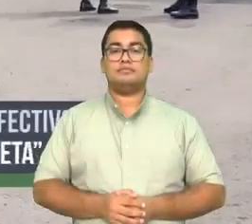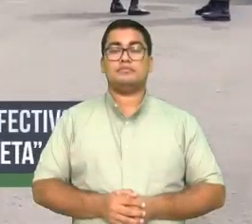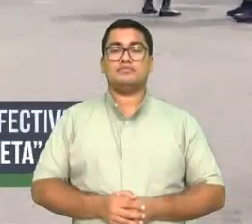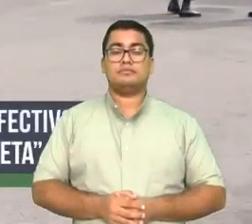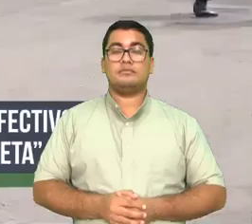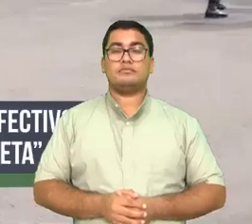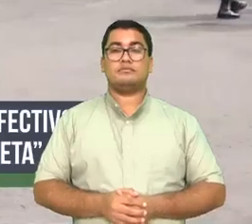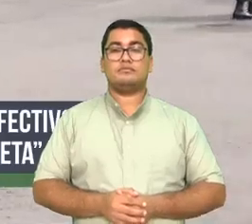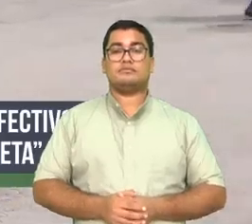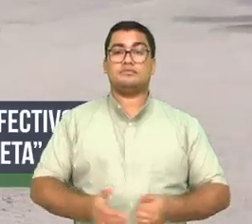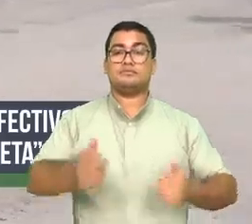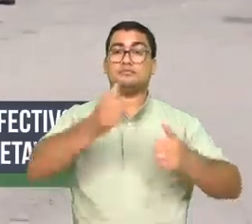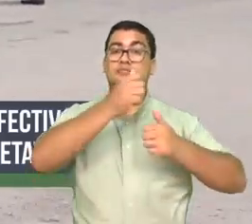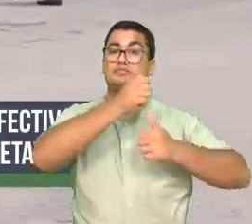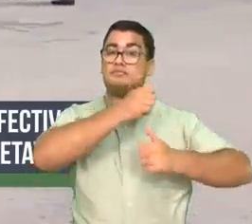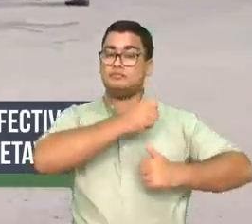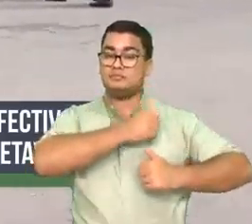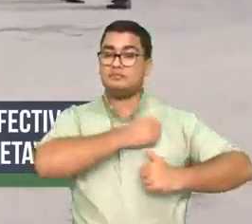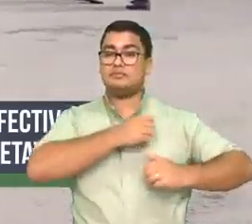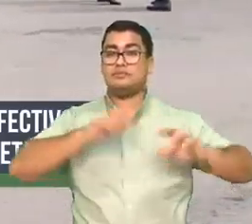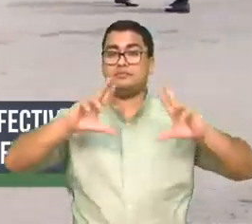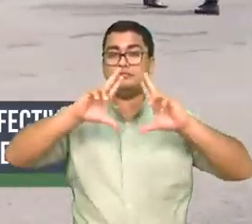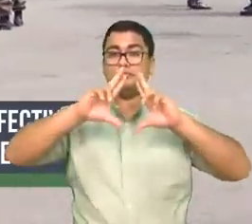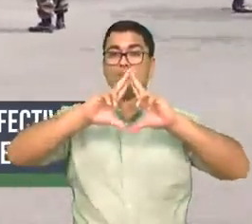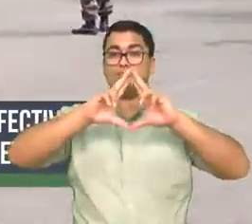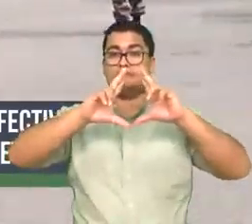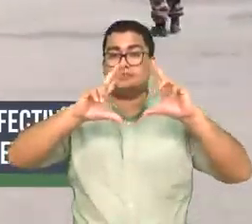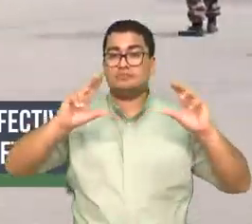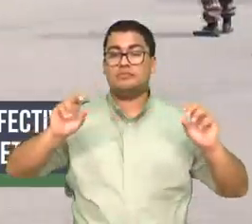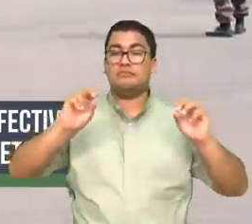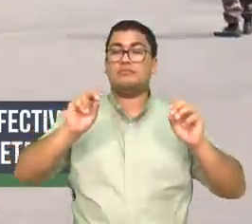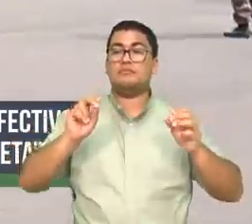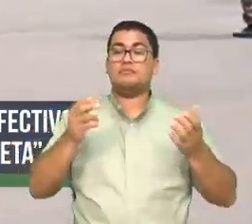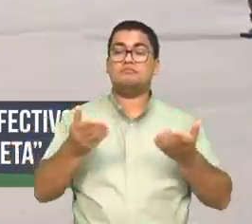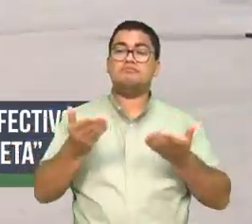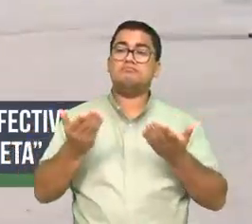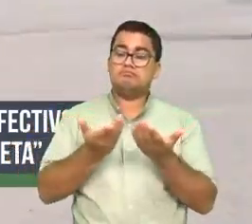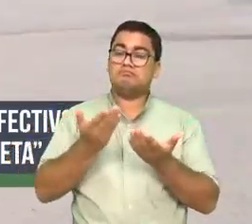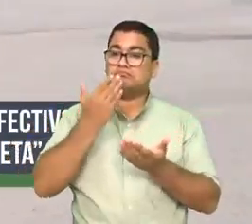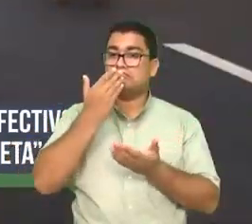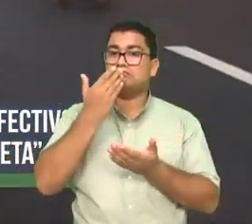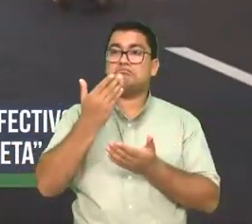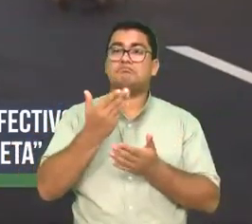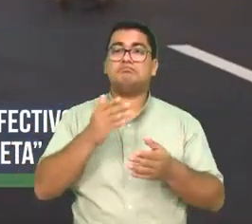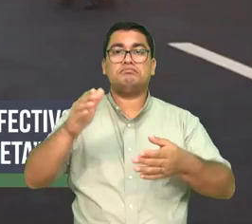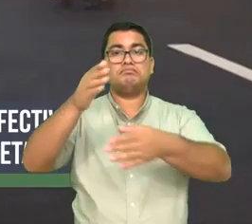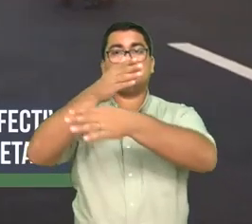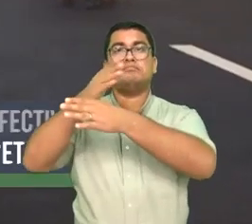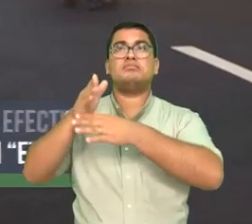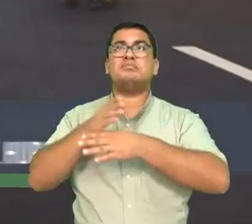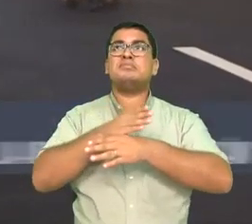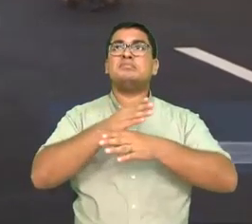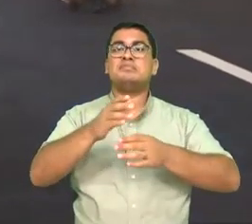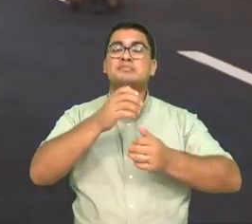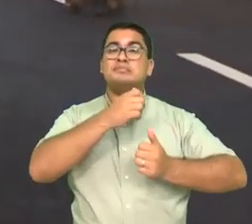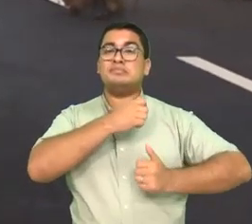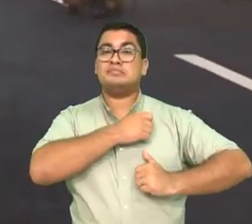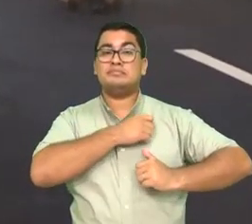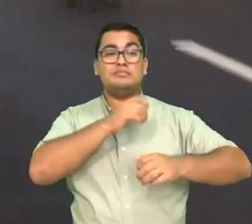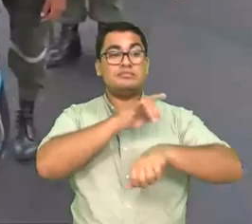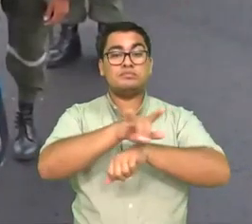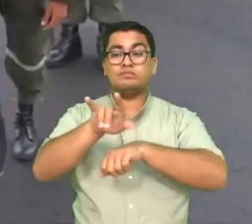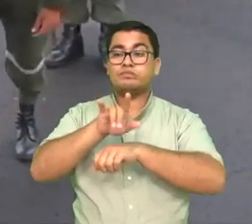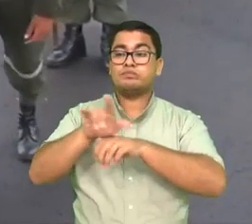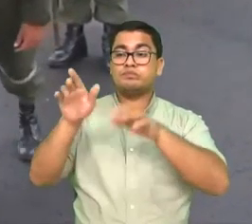El Estado Mayor de la Defensa Civil del Ejército de Nicaragua mantiene a disposición y desplegados efectivos en acciones de búsqueda